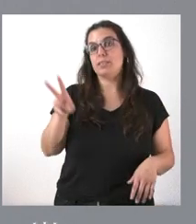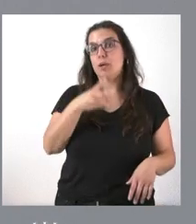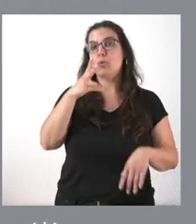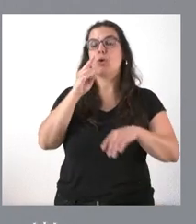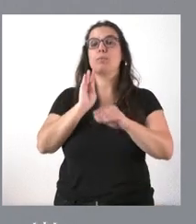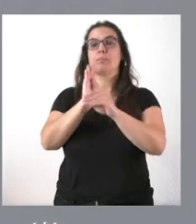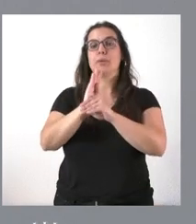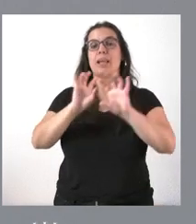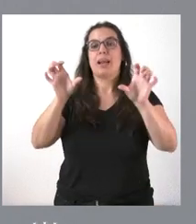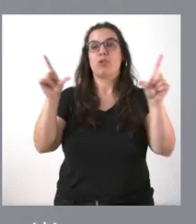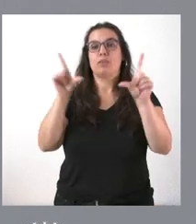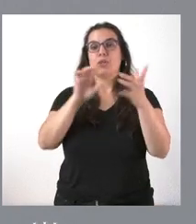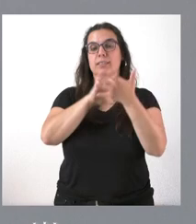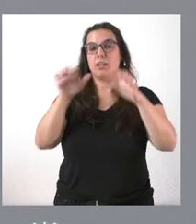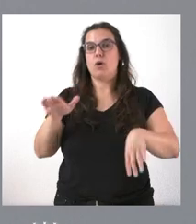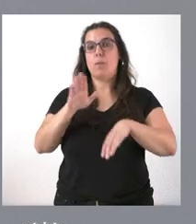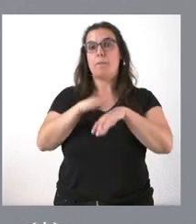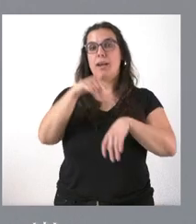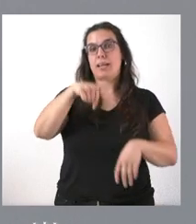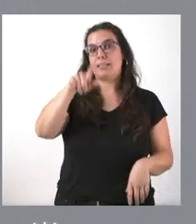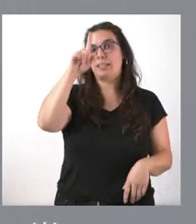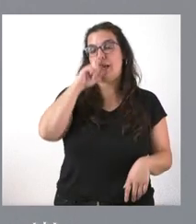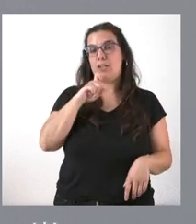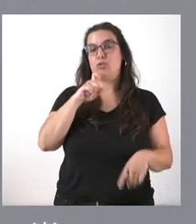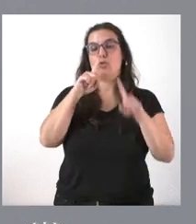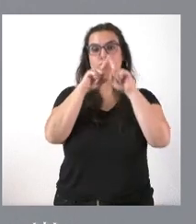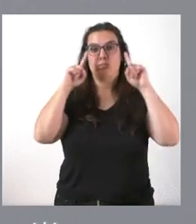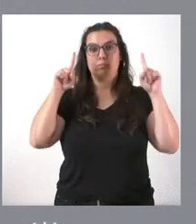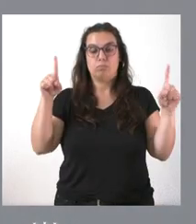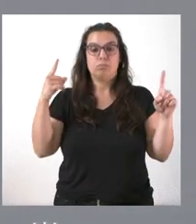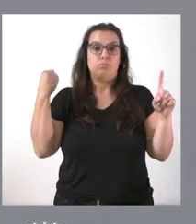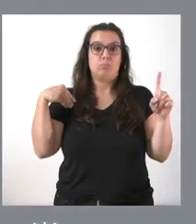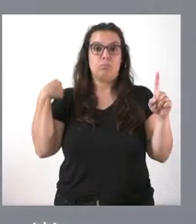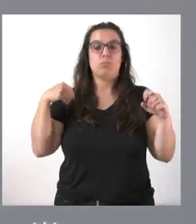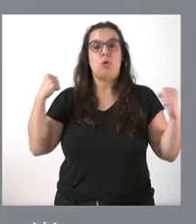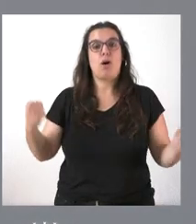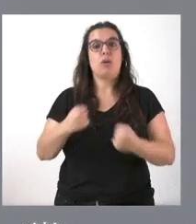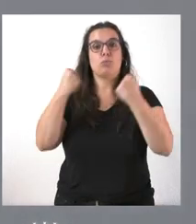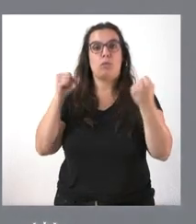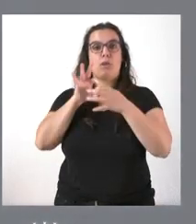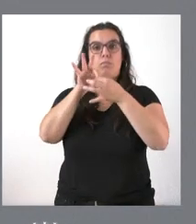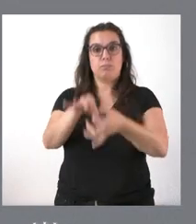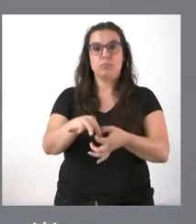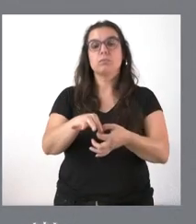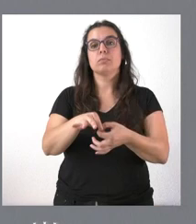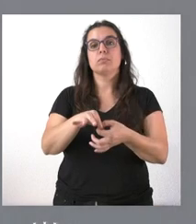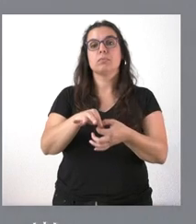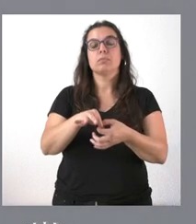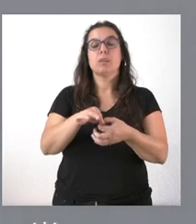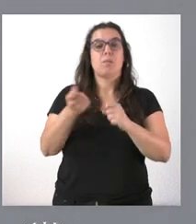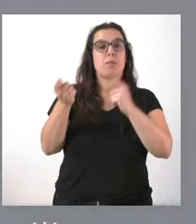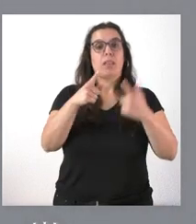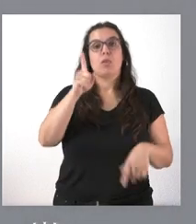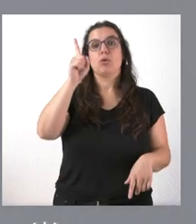radio televisión de Castilla y León para el ejercicio 2023 conforme a las actuaciones que corresponden y de manera similar